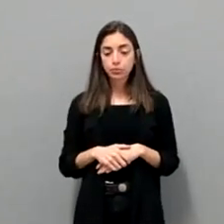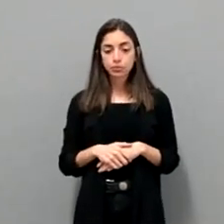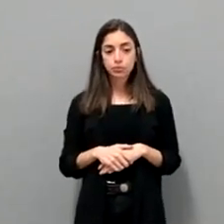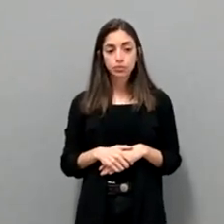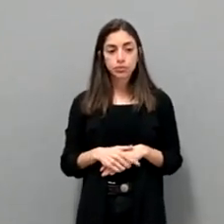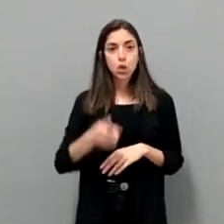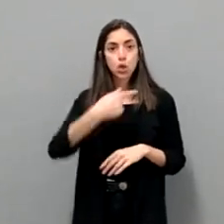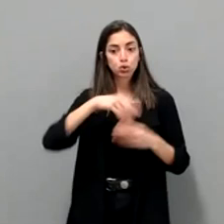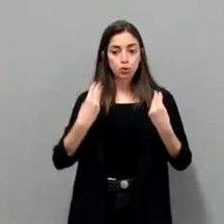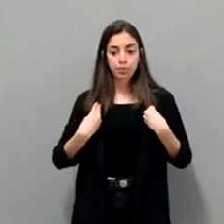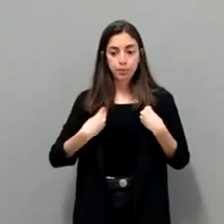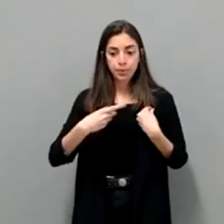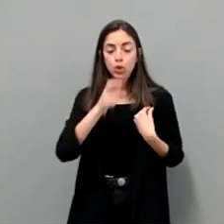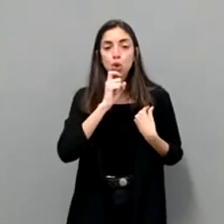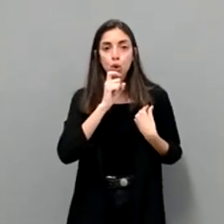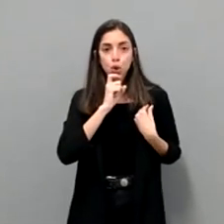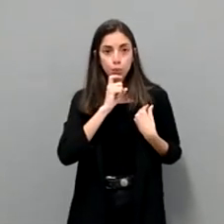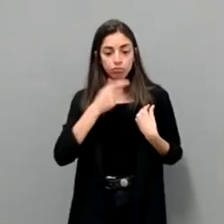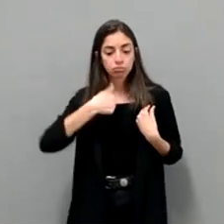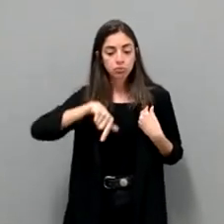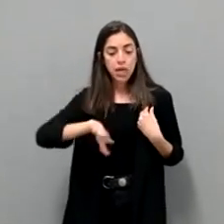¿Cómo queremos vivir?